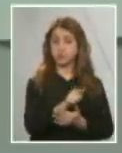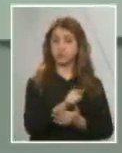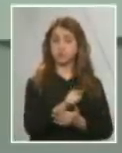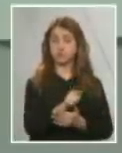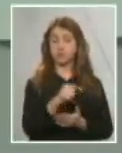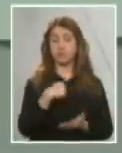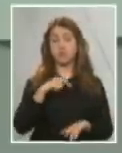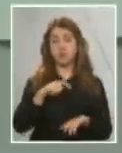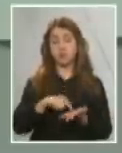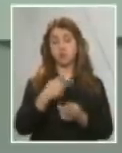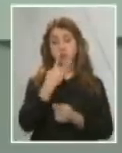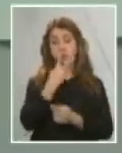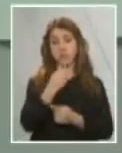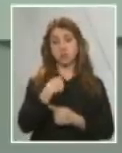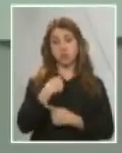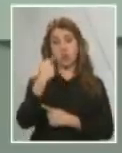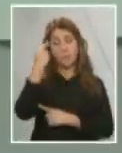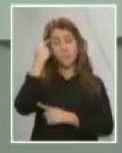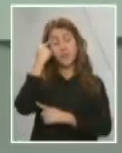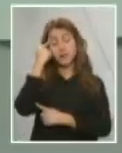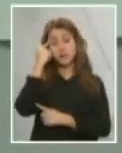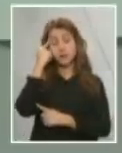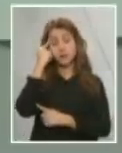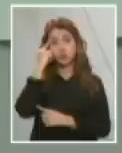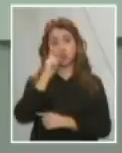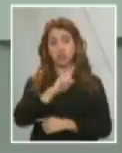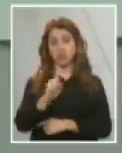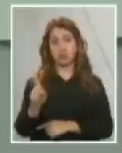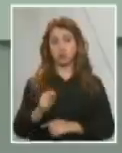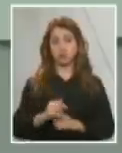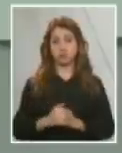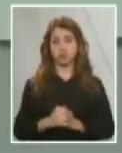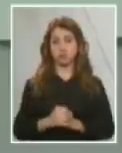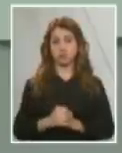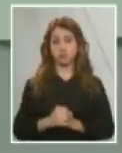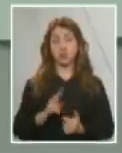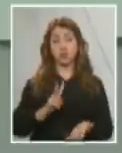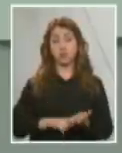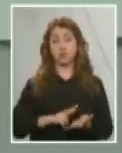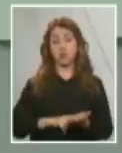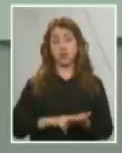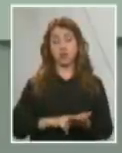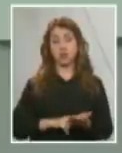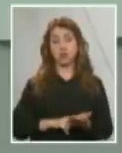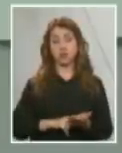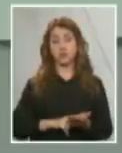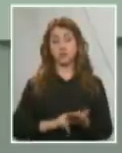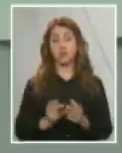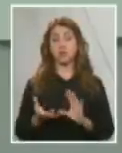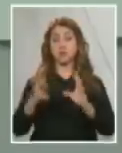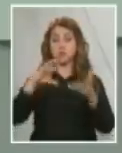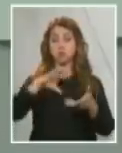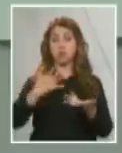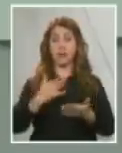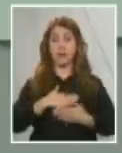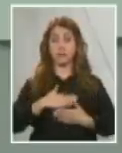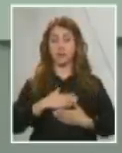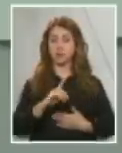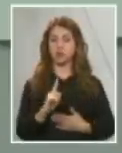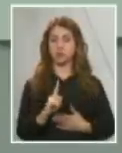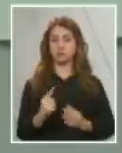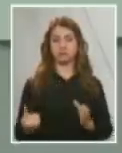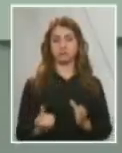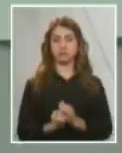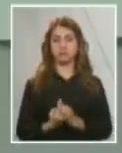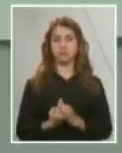En mi punto de vista, yo pienso que no. Sinceramente, no está hecho.